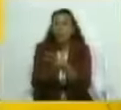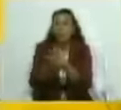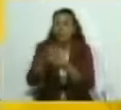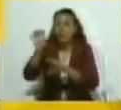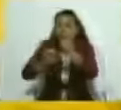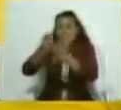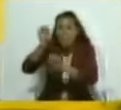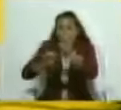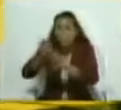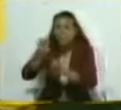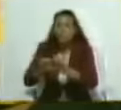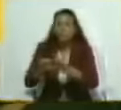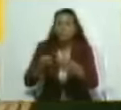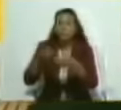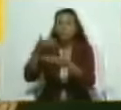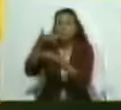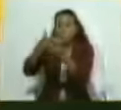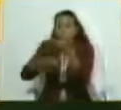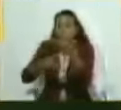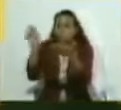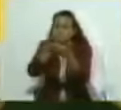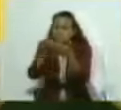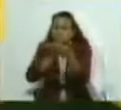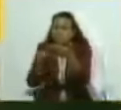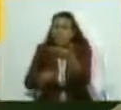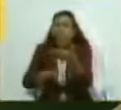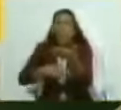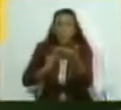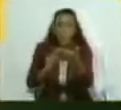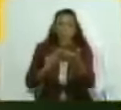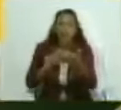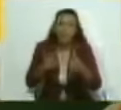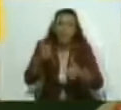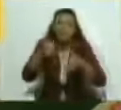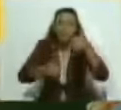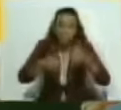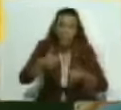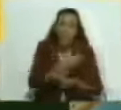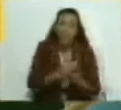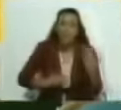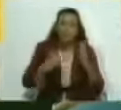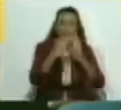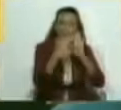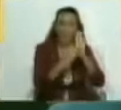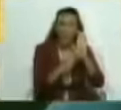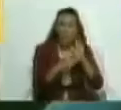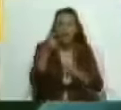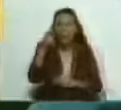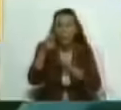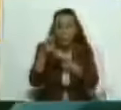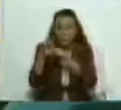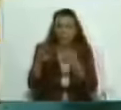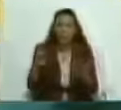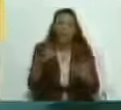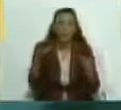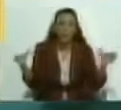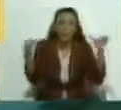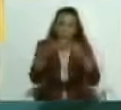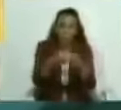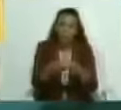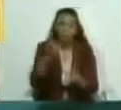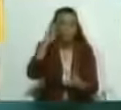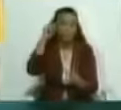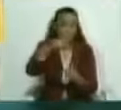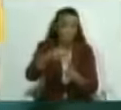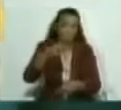de revisión, pueda estar aquí cumpliendo con ustedes, organizaciones con